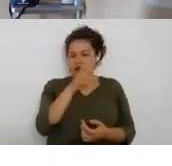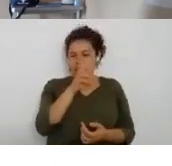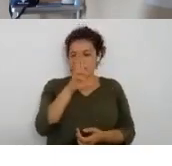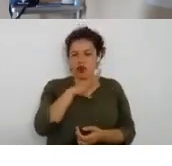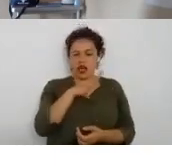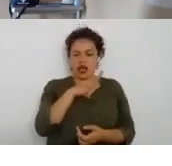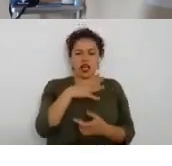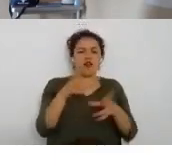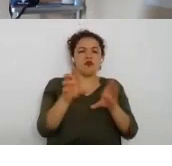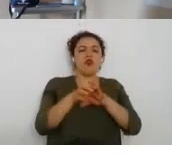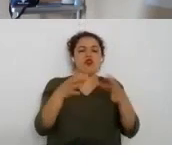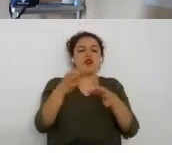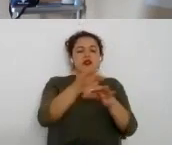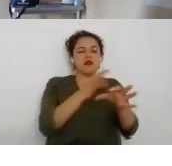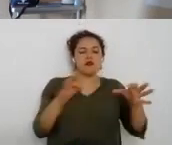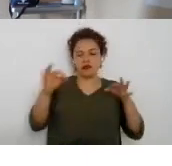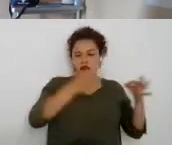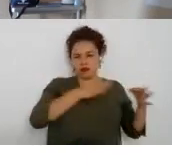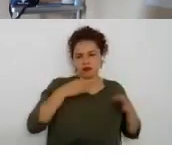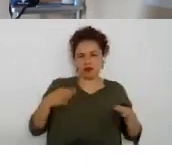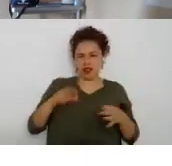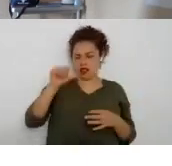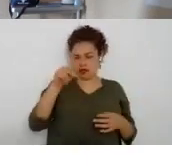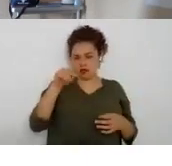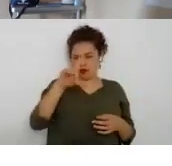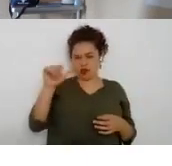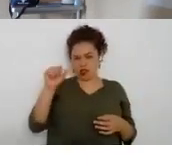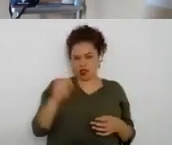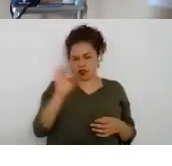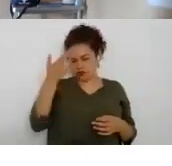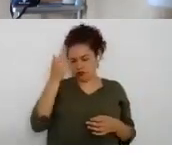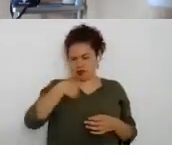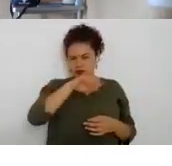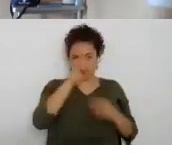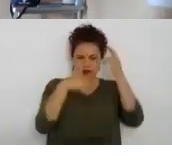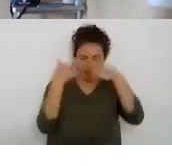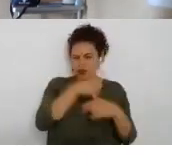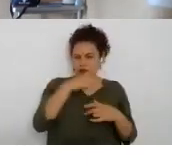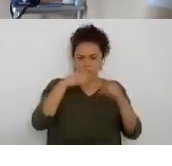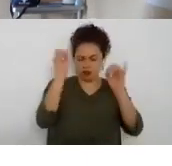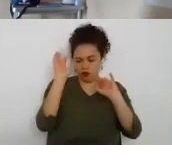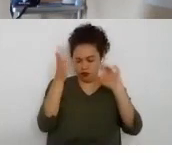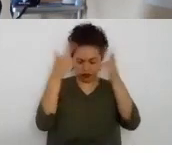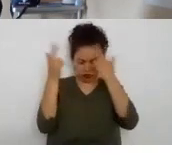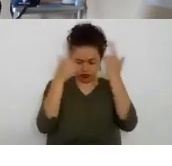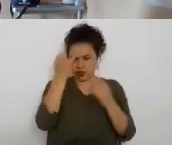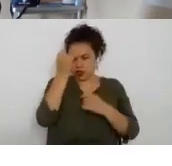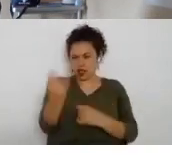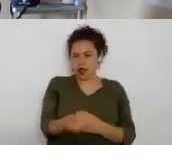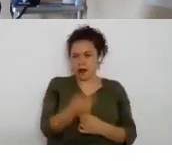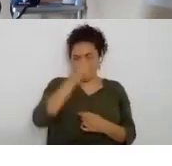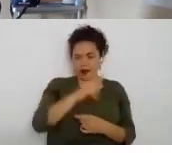¿Ok? Entonces, observando ese tipo de cosas, podemos percatarnos o darnos a la idea de que puede ser una herida